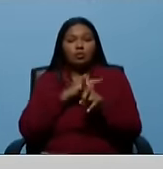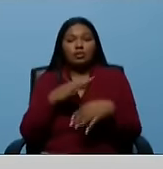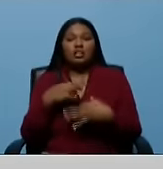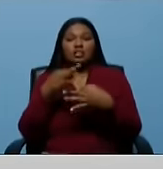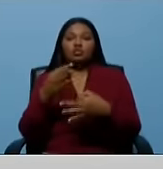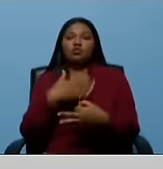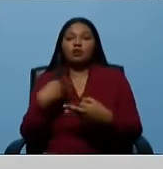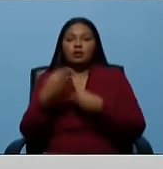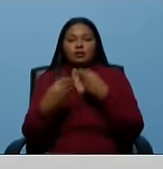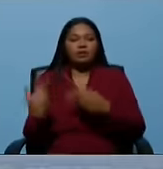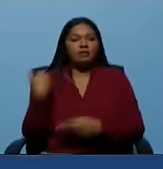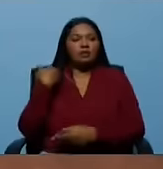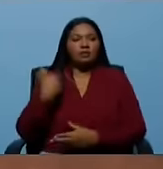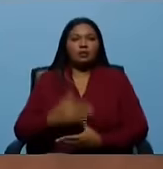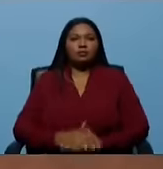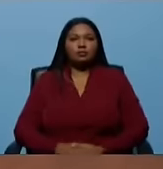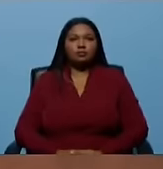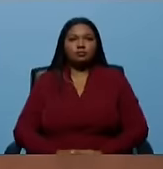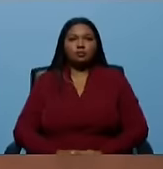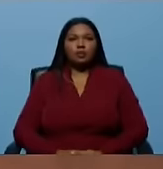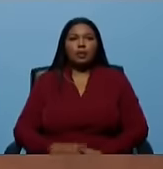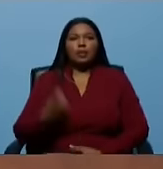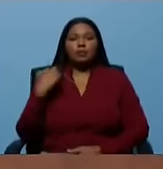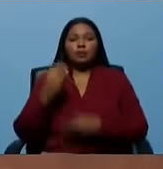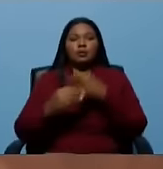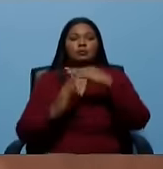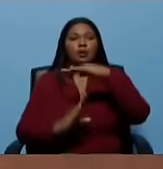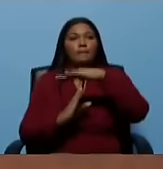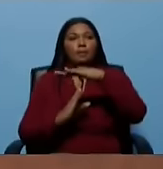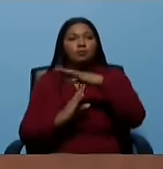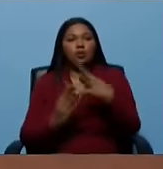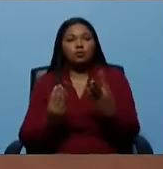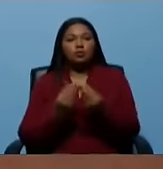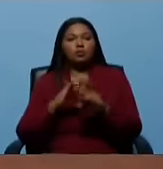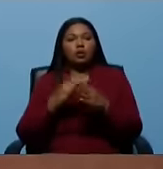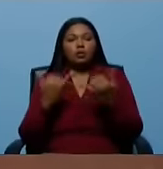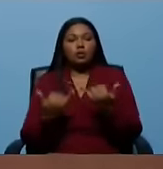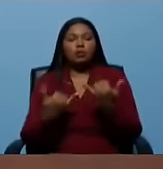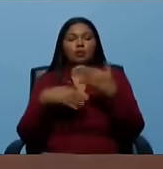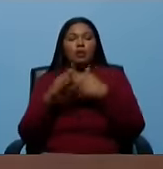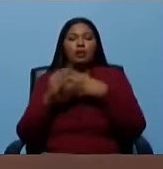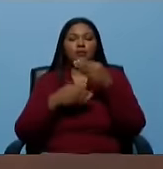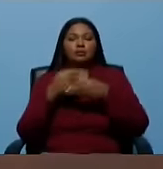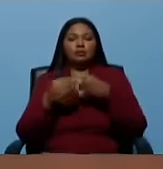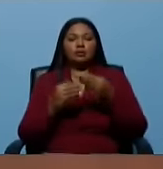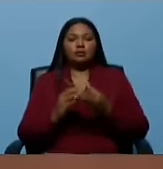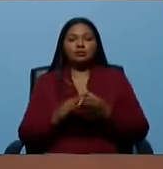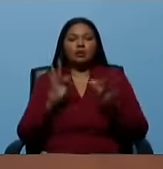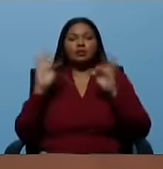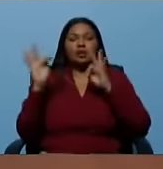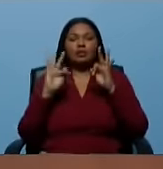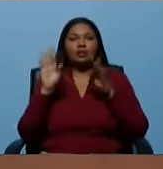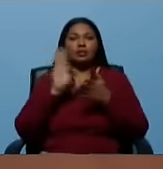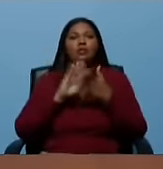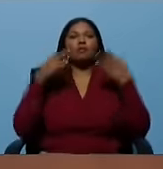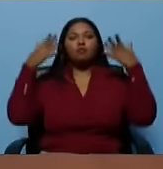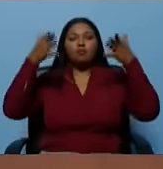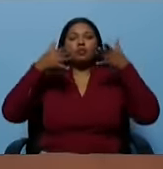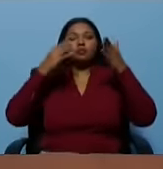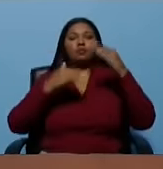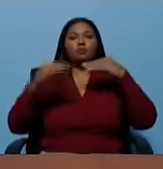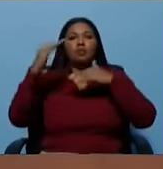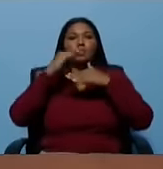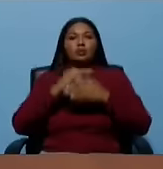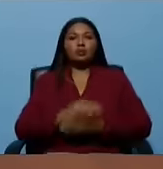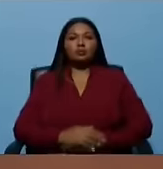es hacernos daño profe tenemos que hacer una pausa acá con usted porque a esta hora se está desarrollando en el teatro del centro de formación superior militar